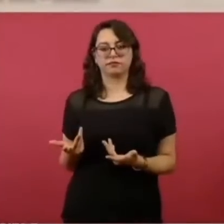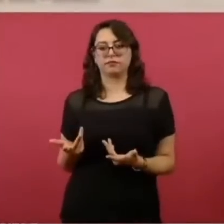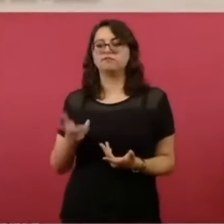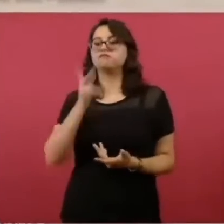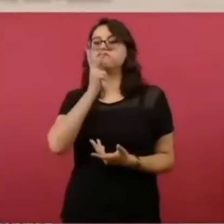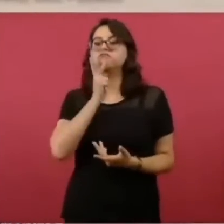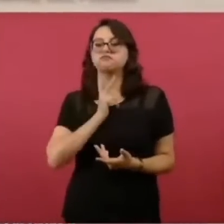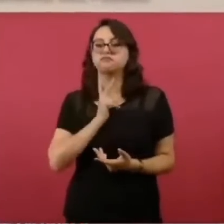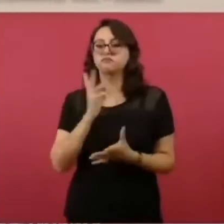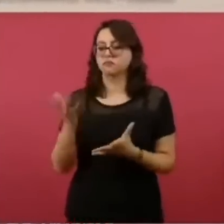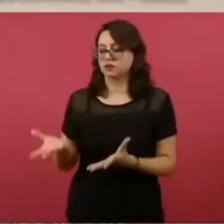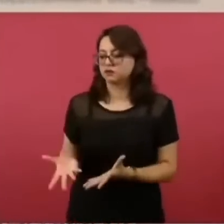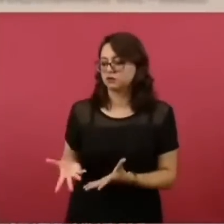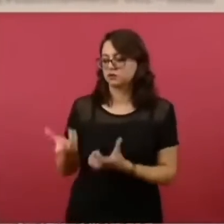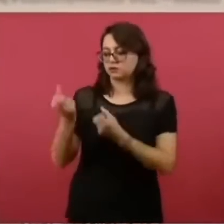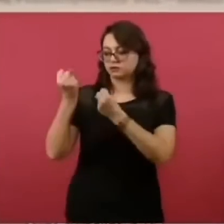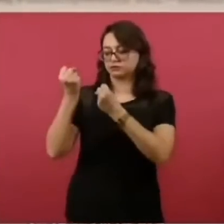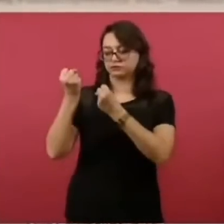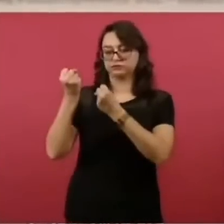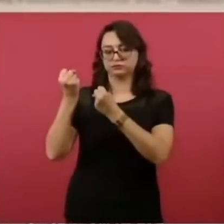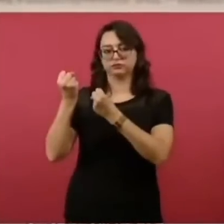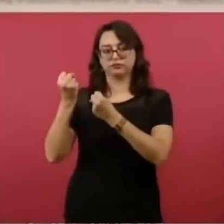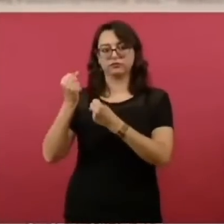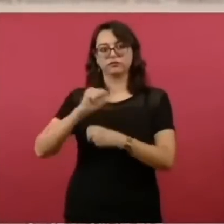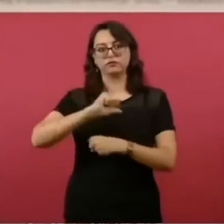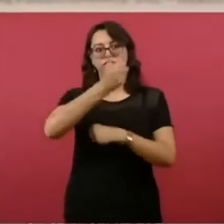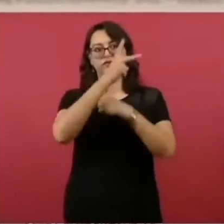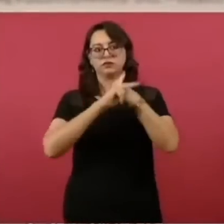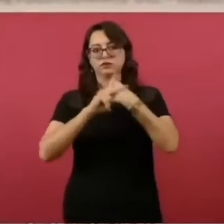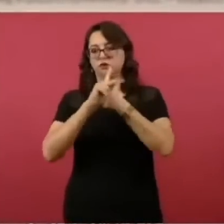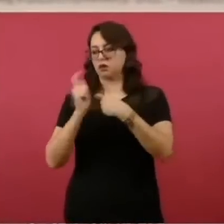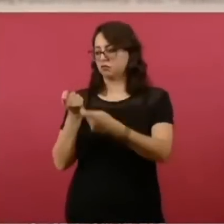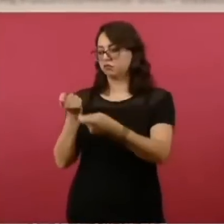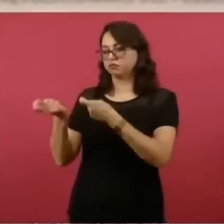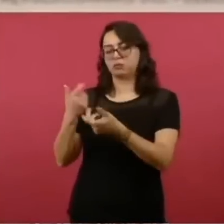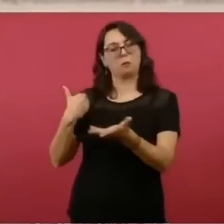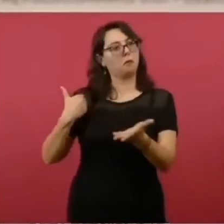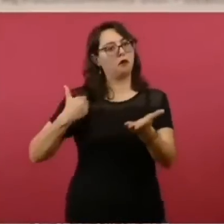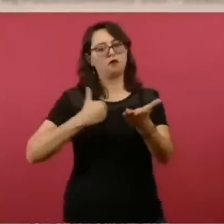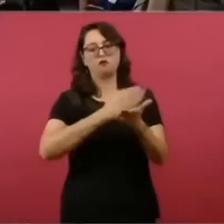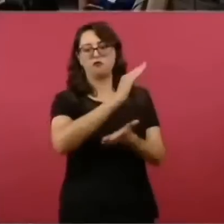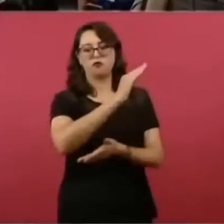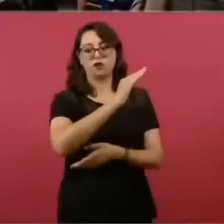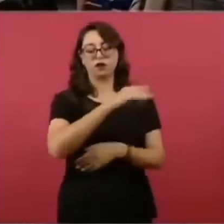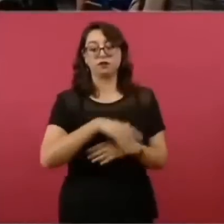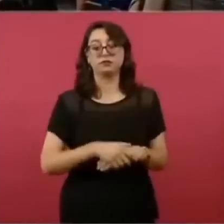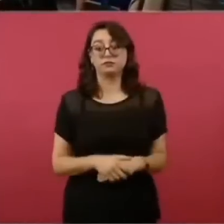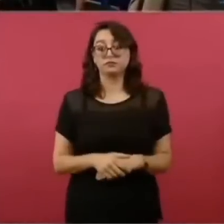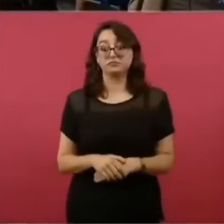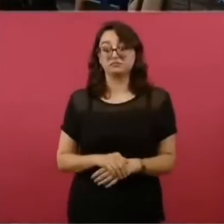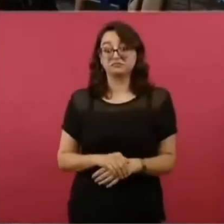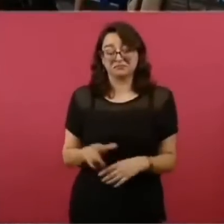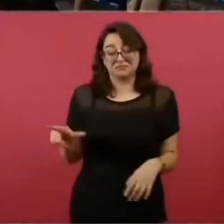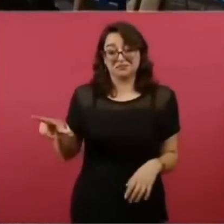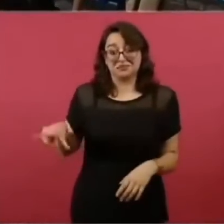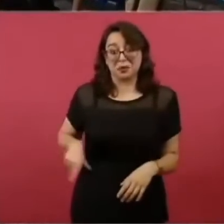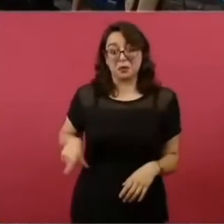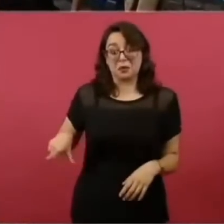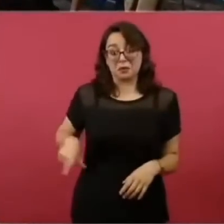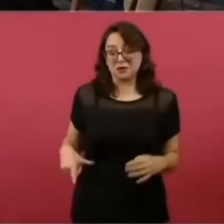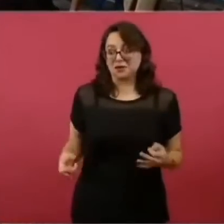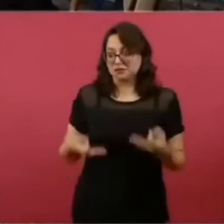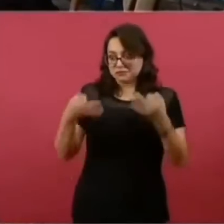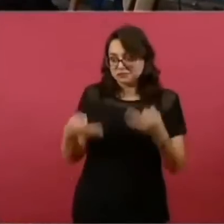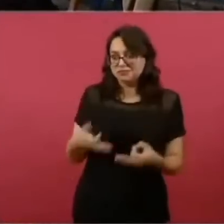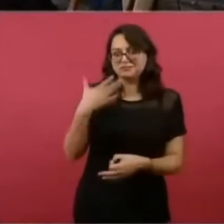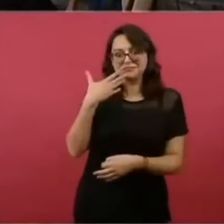el petróleo que estaba en manos de extranjeros. Es un gobierno